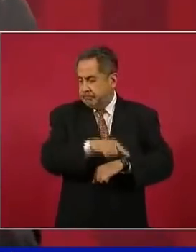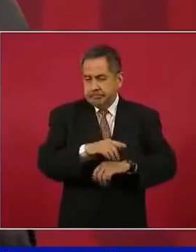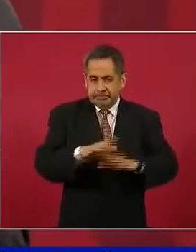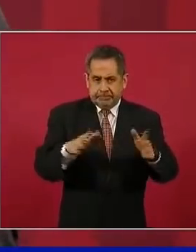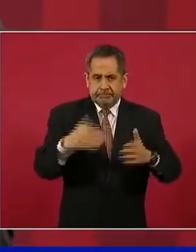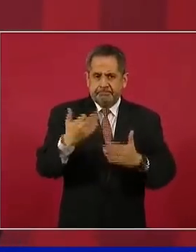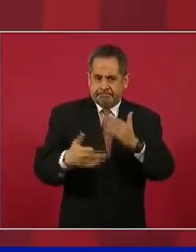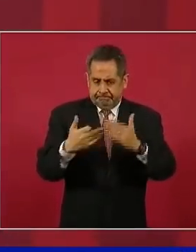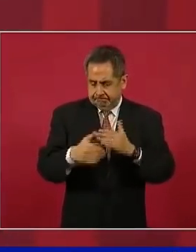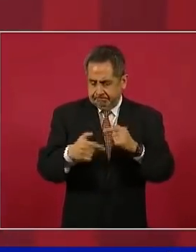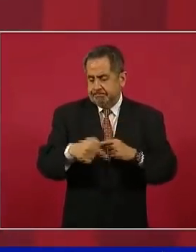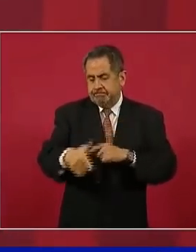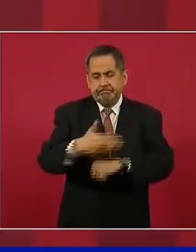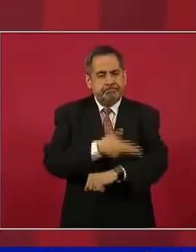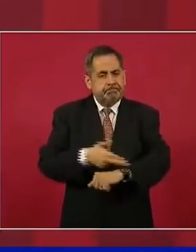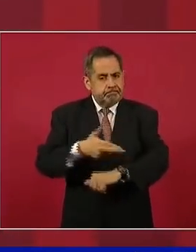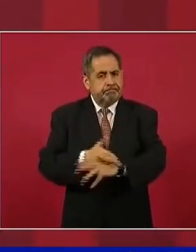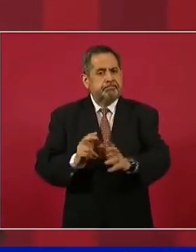pendiente.